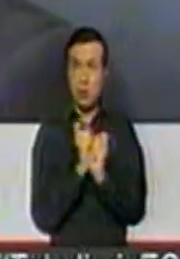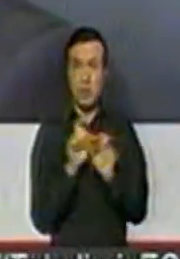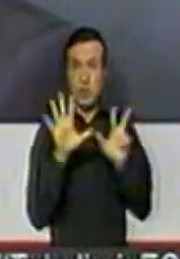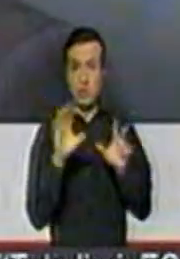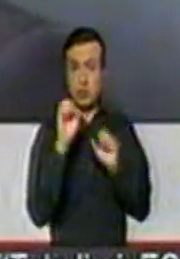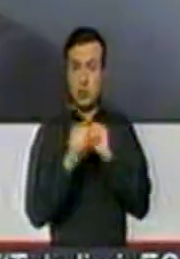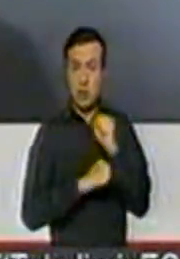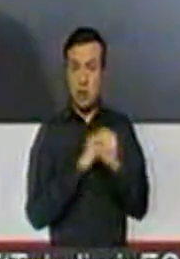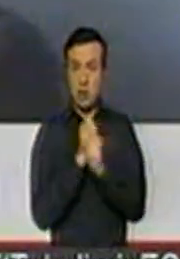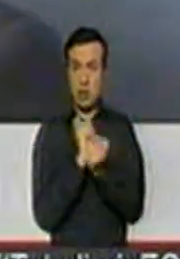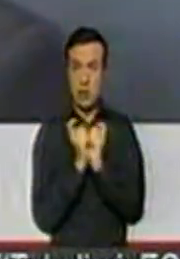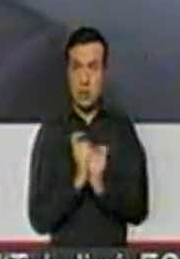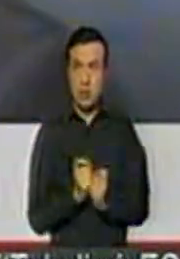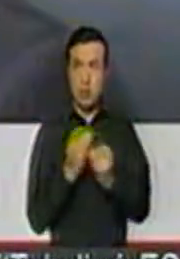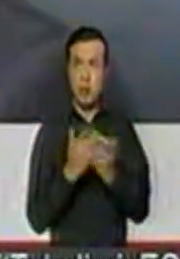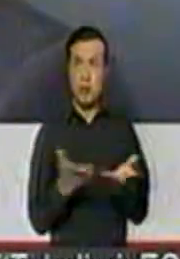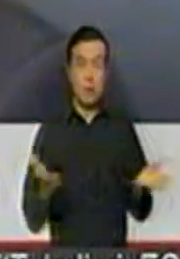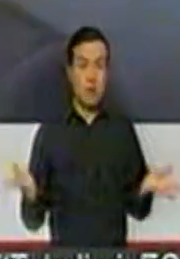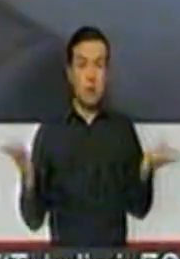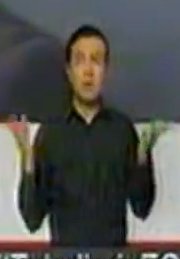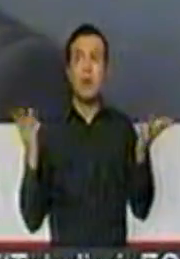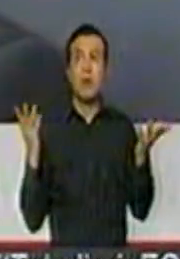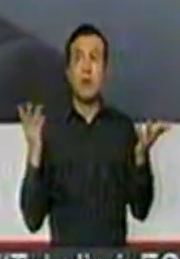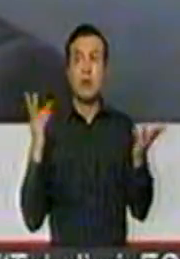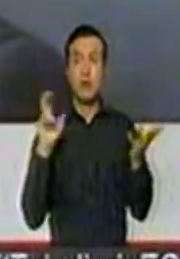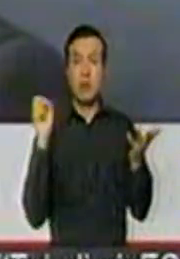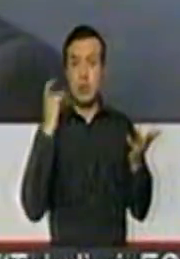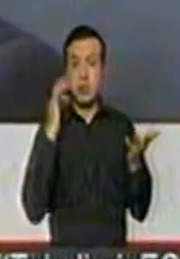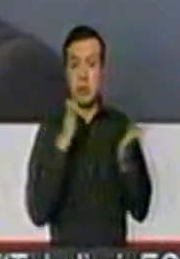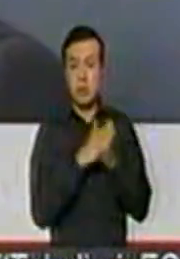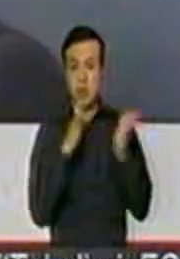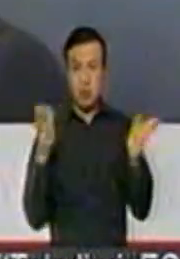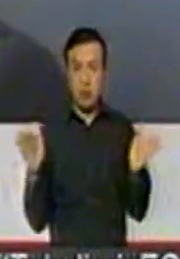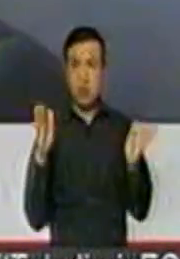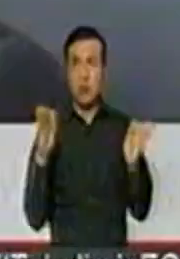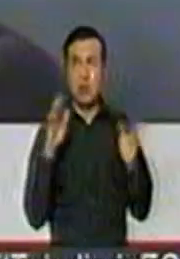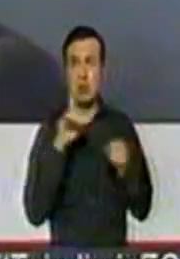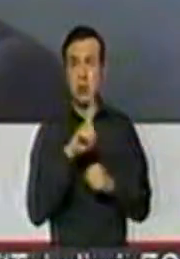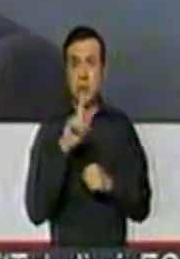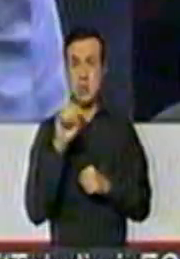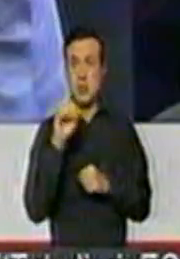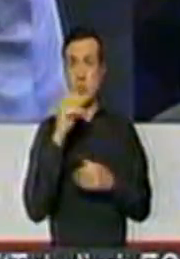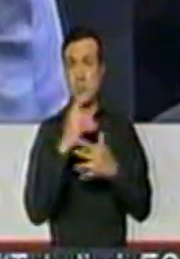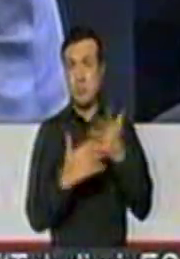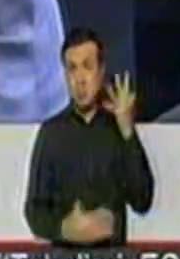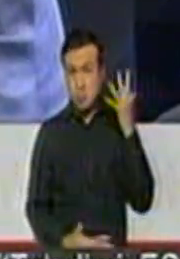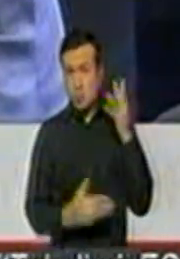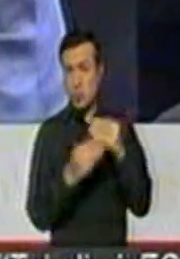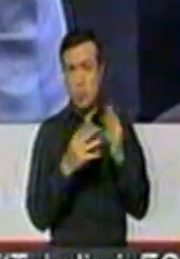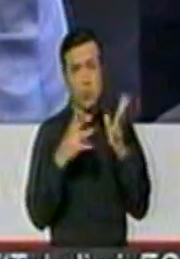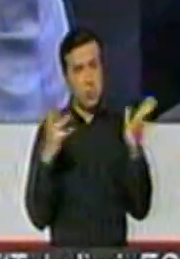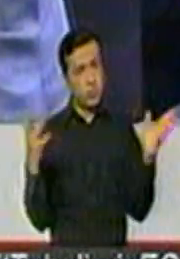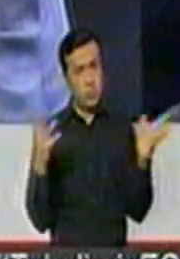vamos aquí a tratar eso en 30 días dentro de un paquete de 7 u 8 cosas más. Ronito Apanta, Medios Públicos.